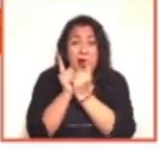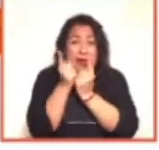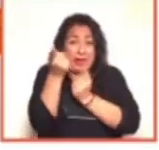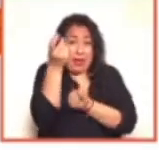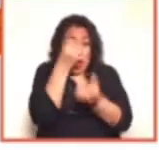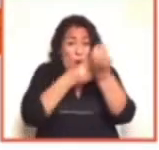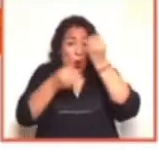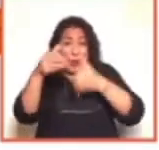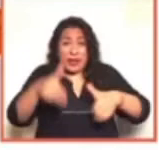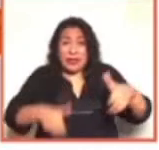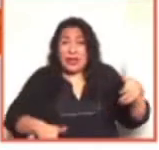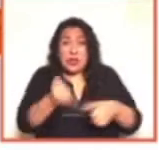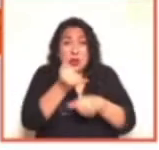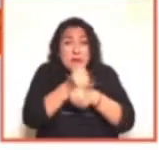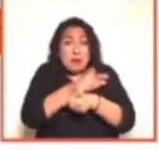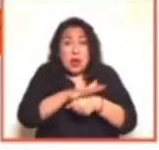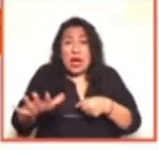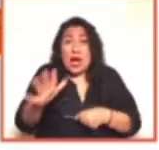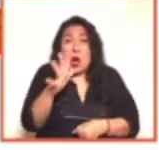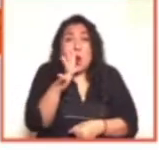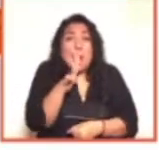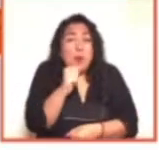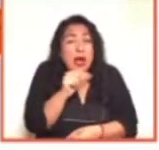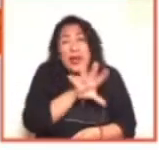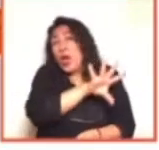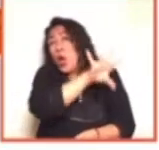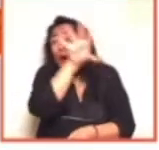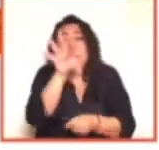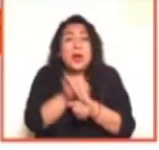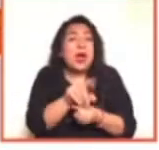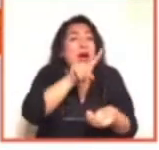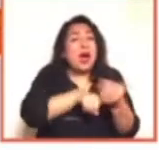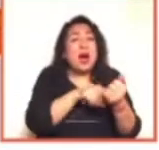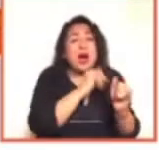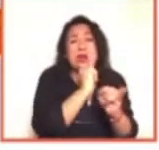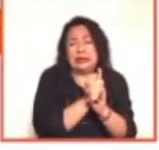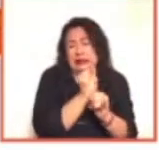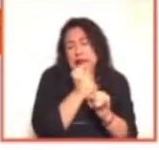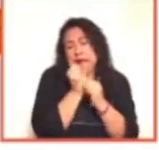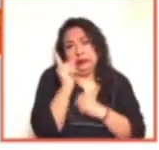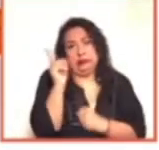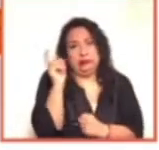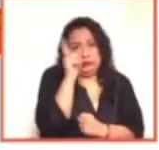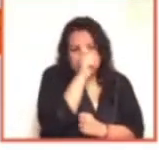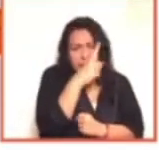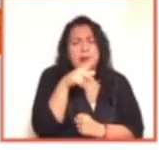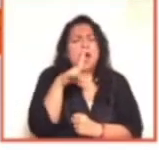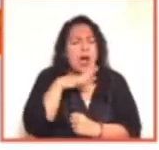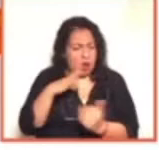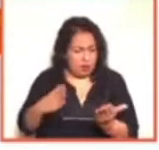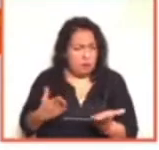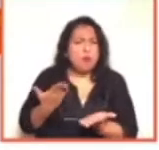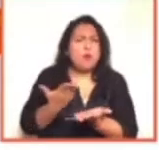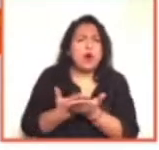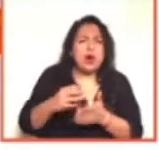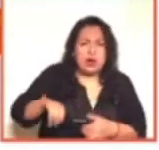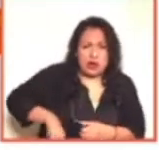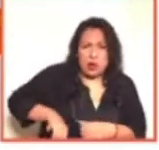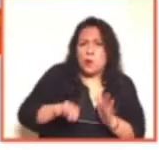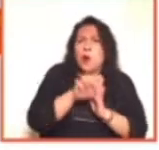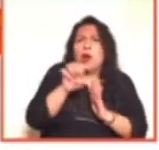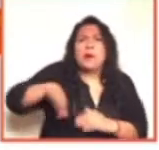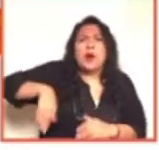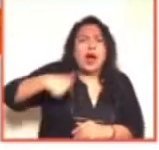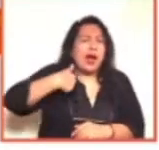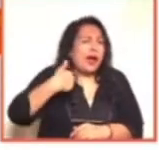prácticamente imposible de reproducir, al menos del todo, en una plataforma digital. Sin embargo, hay iniciativas muy, muy interesantes como la que ya estamos